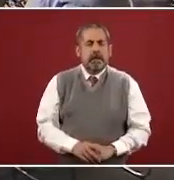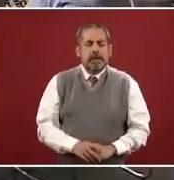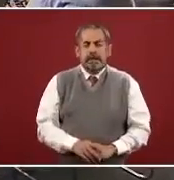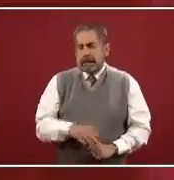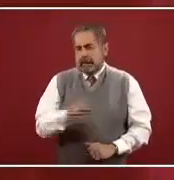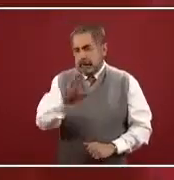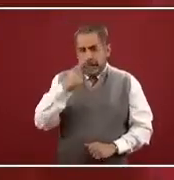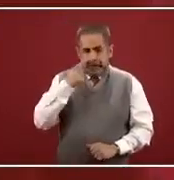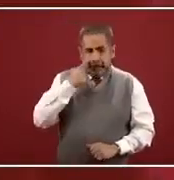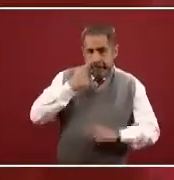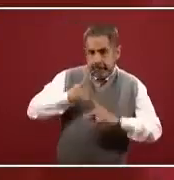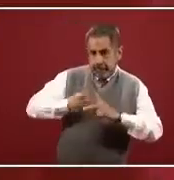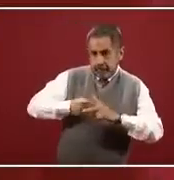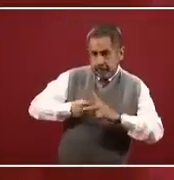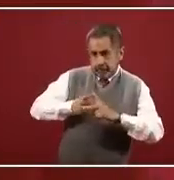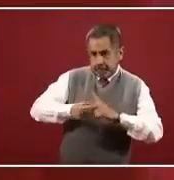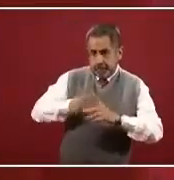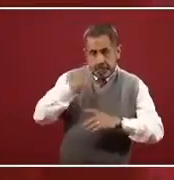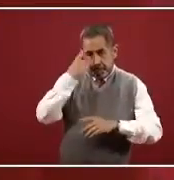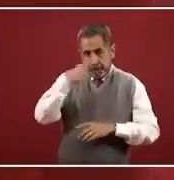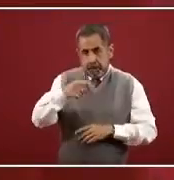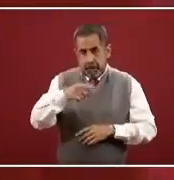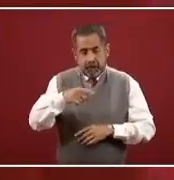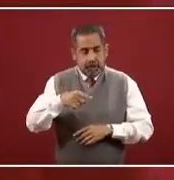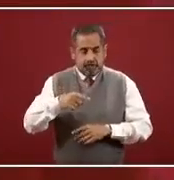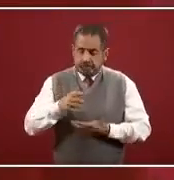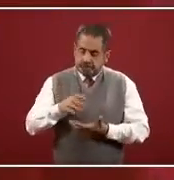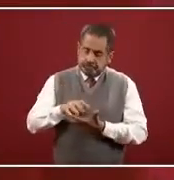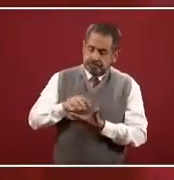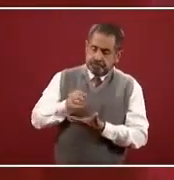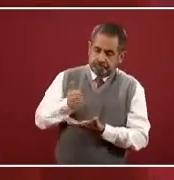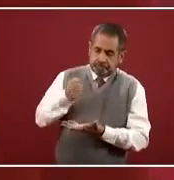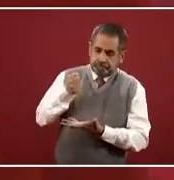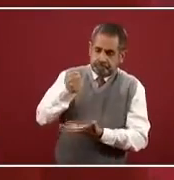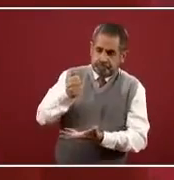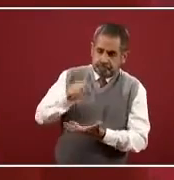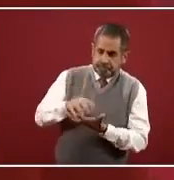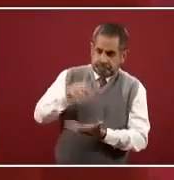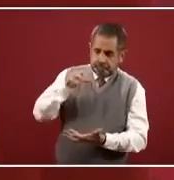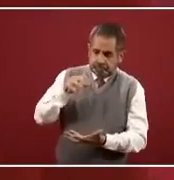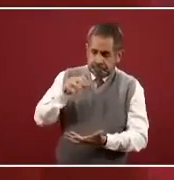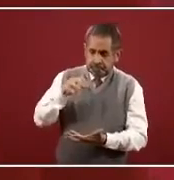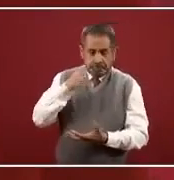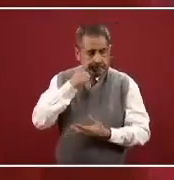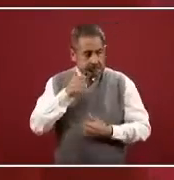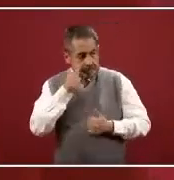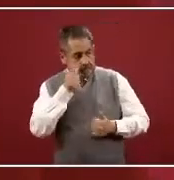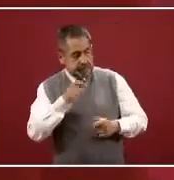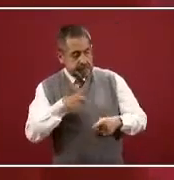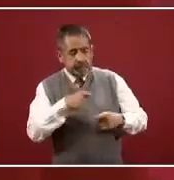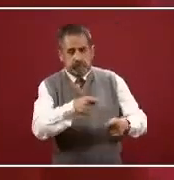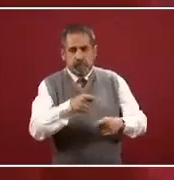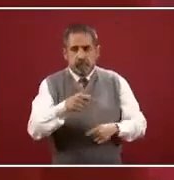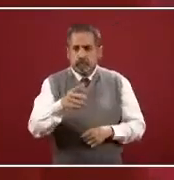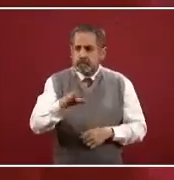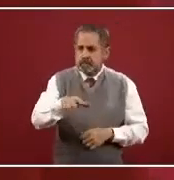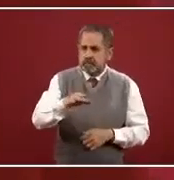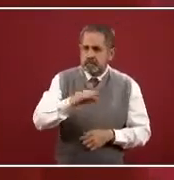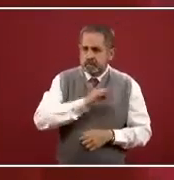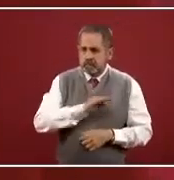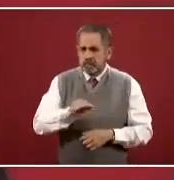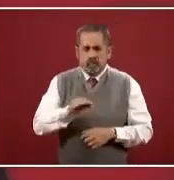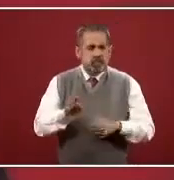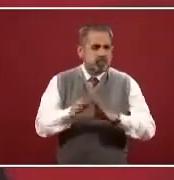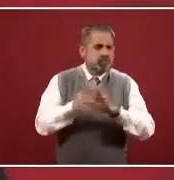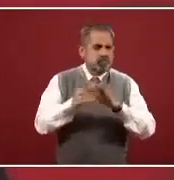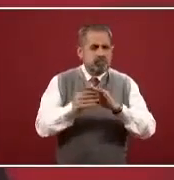para el presupuesto que tenemos de atención. Y como dije, tenemos la posibilidad de incrementarlo